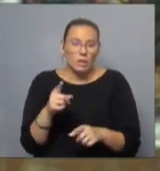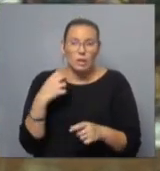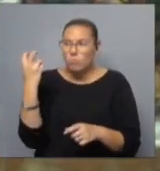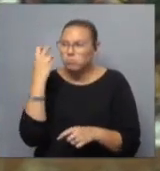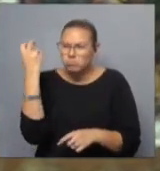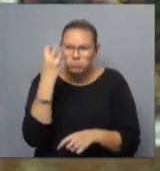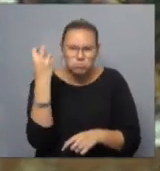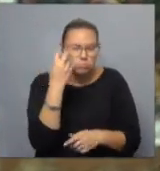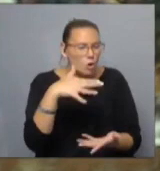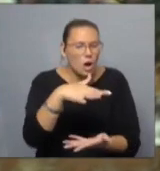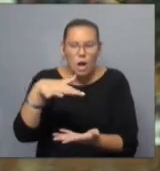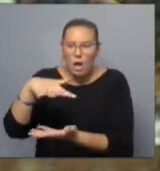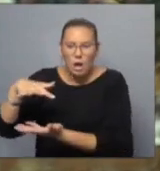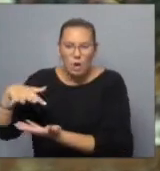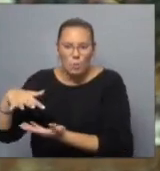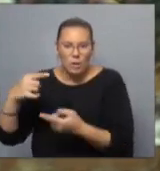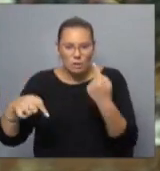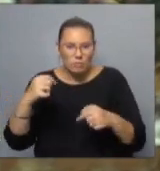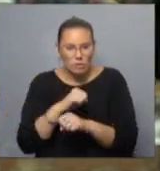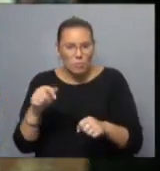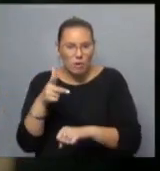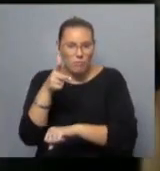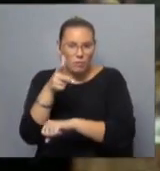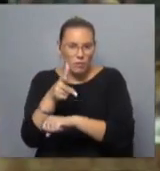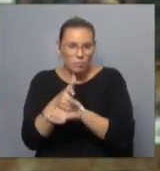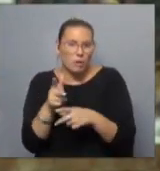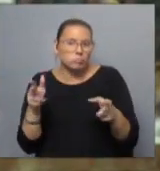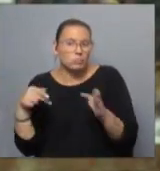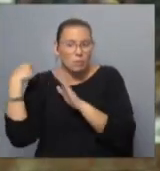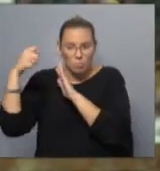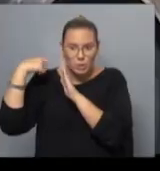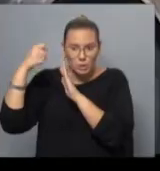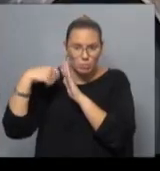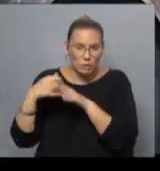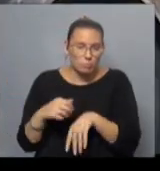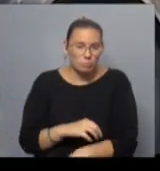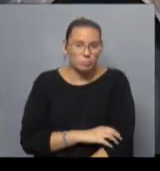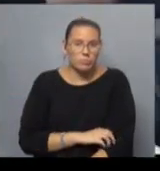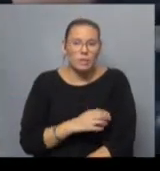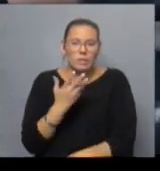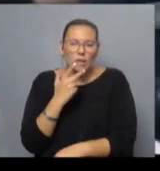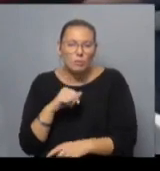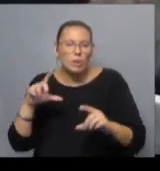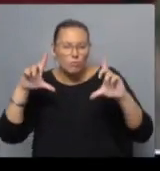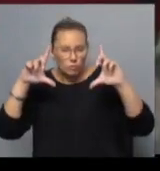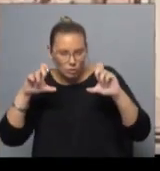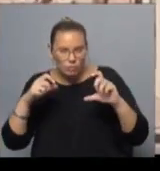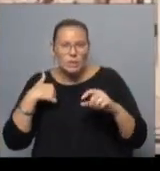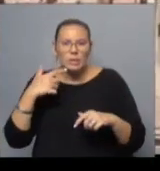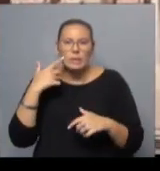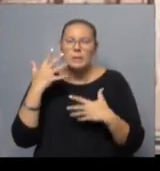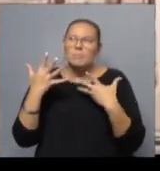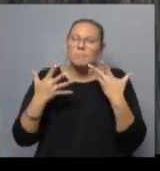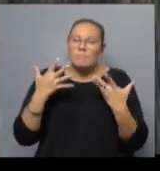los lugares donde se pueda filmar una escena de una película o lo que sea. Te tiene que gustar mucho la fotografía, tenés que inspirarte un